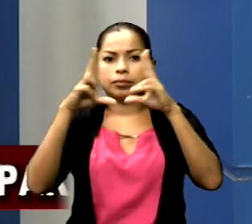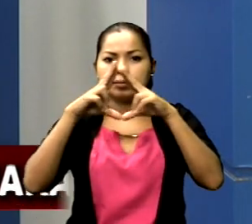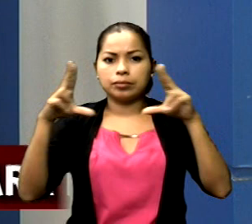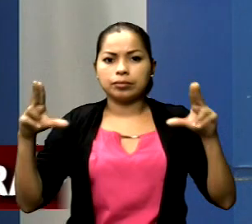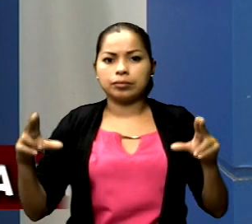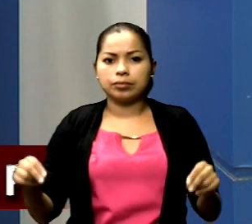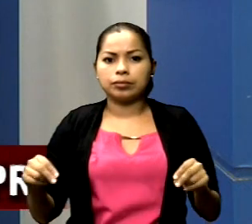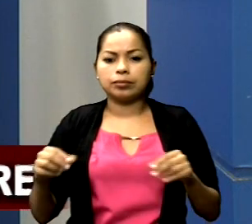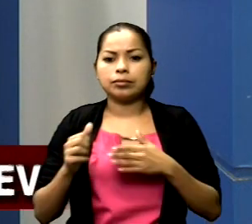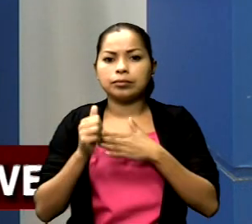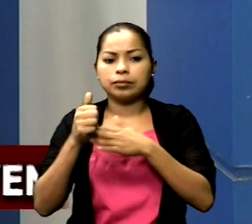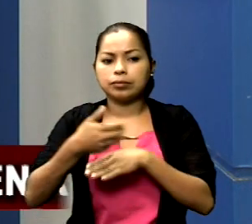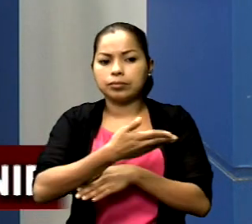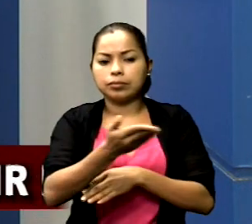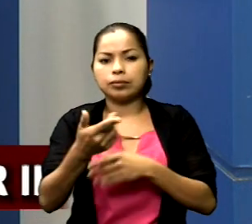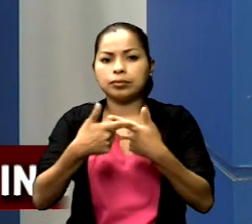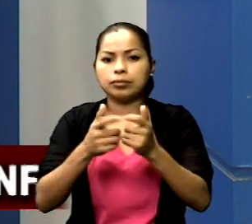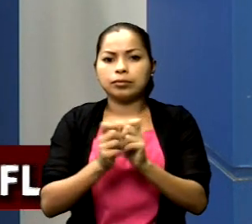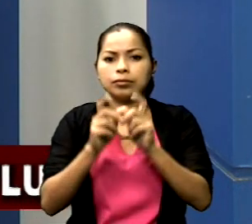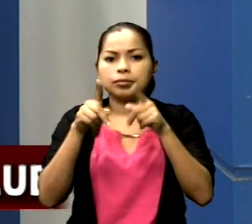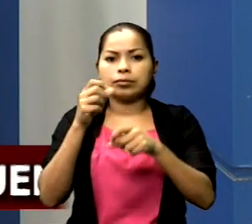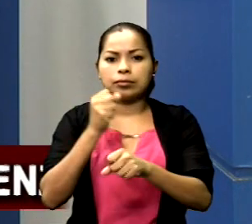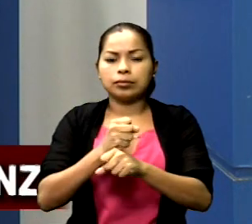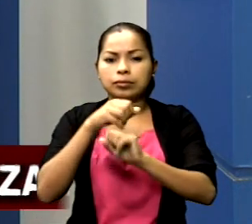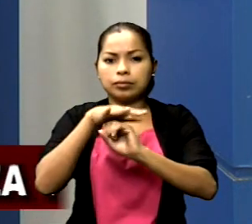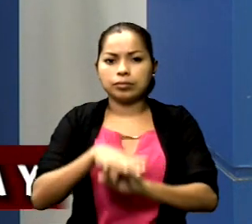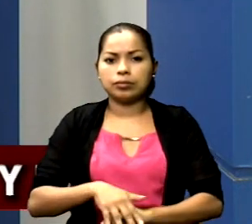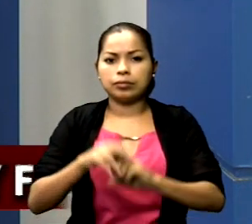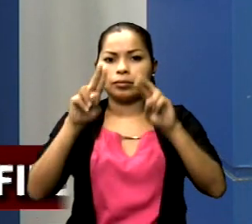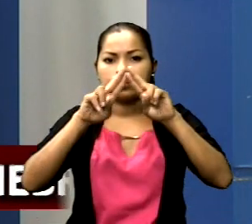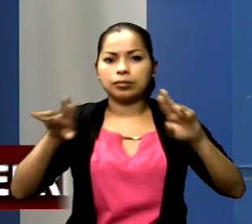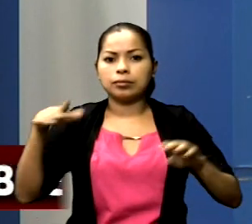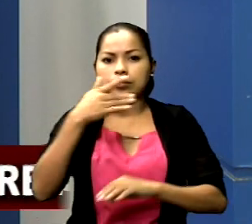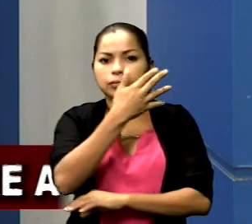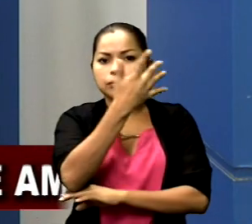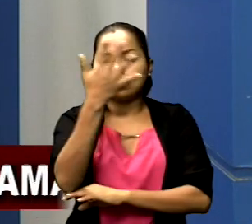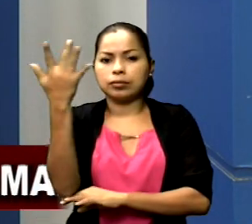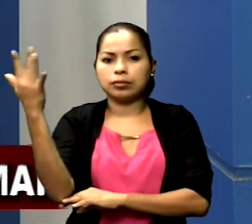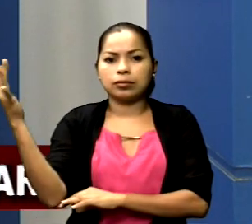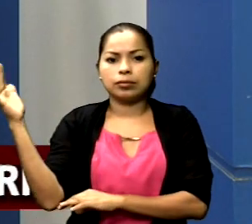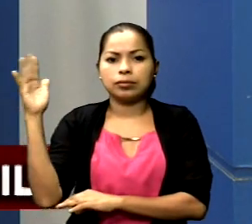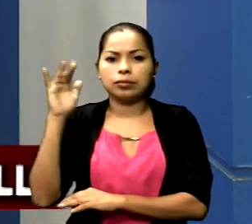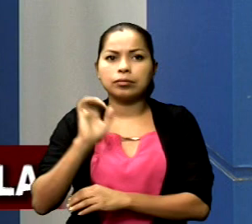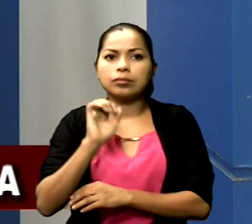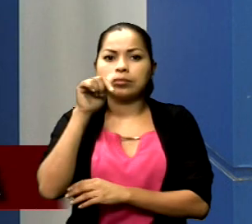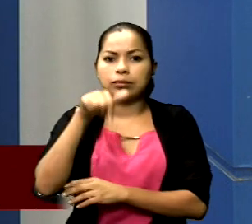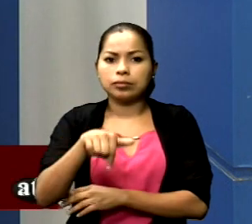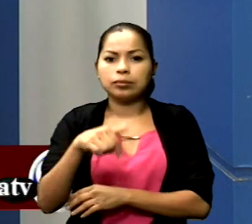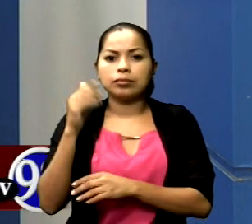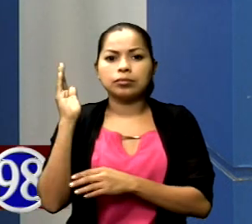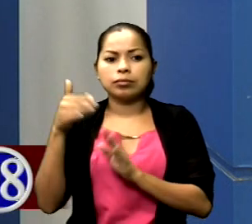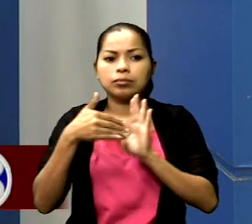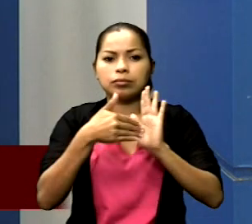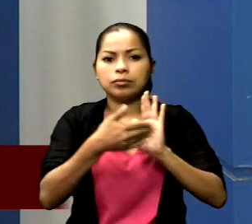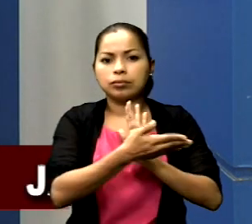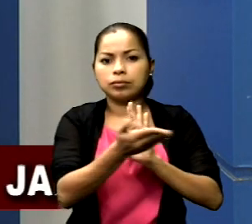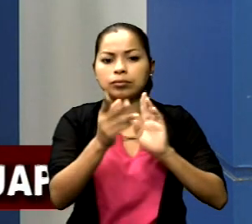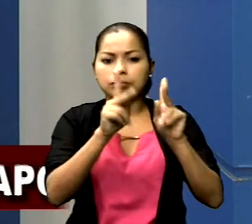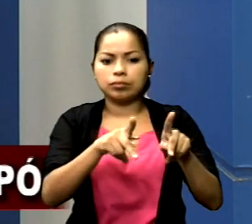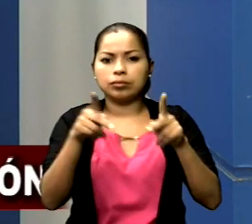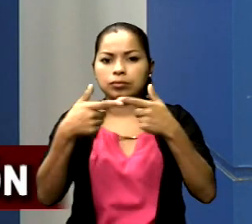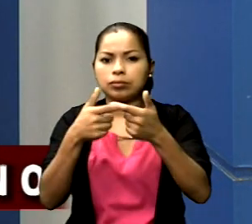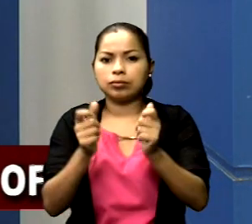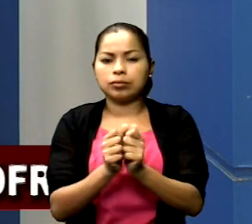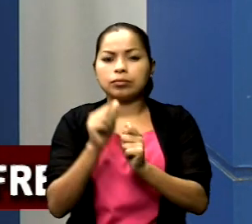Nicaragüense, dirigida al equipo técnico de la Comisión de Medio Ambiente y Recursos Naturales, fueron expuestos a integrantes de